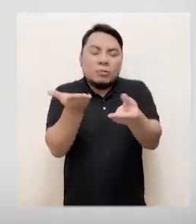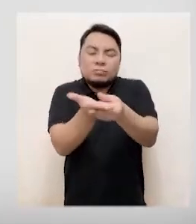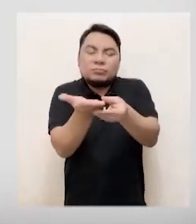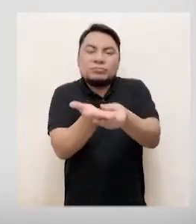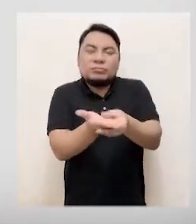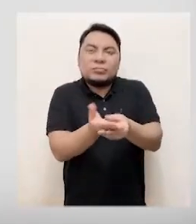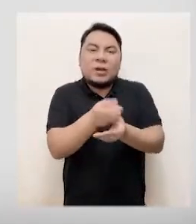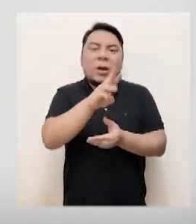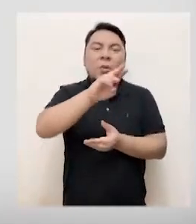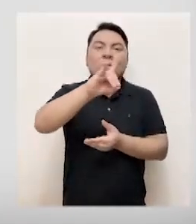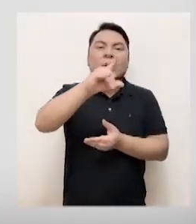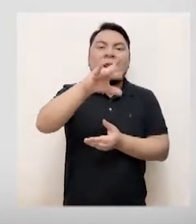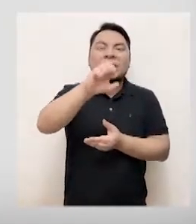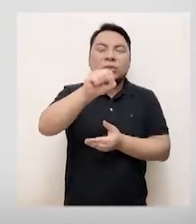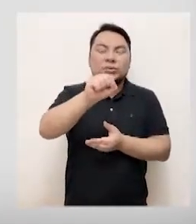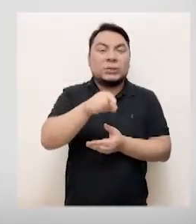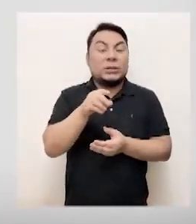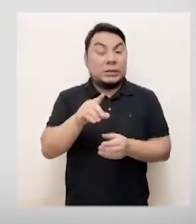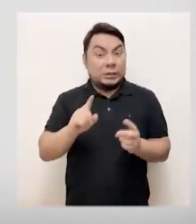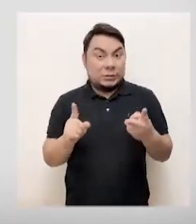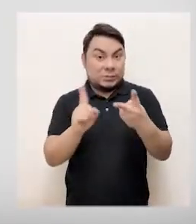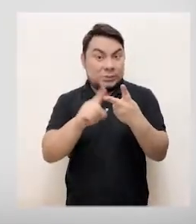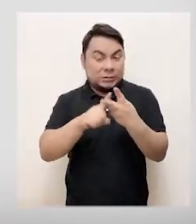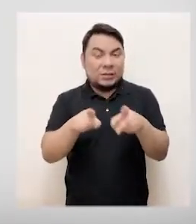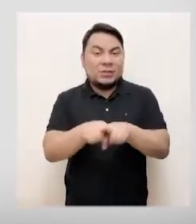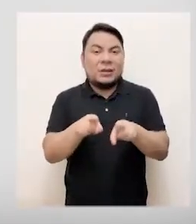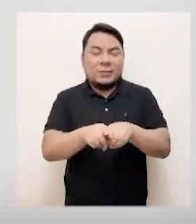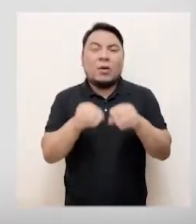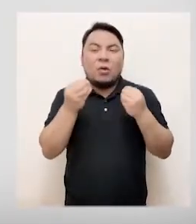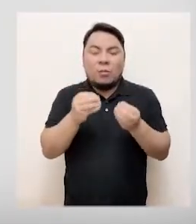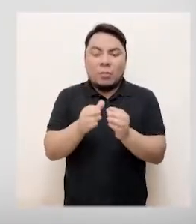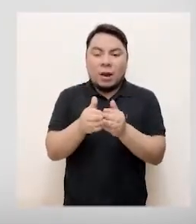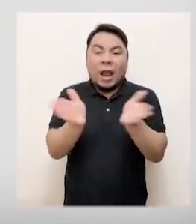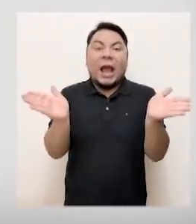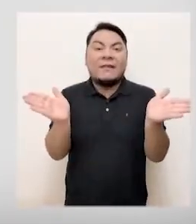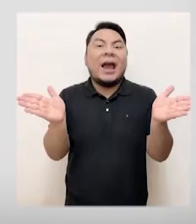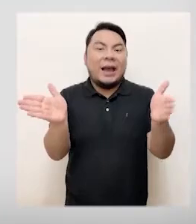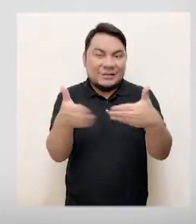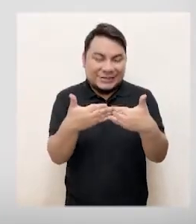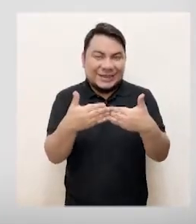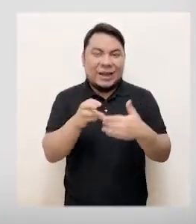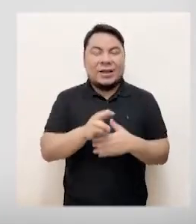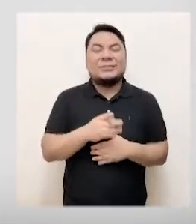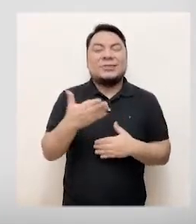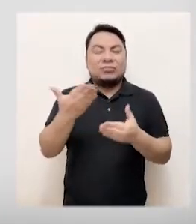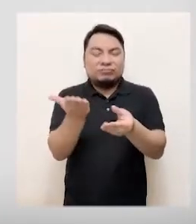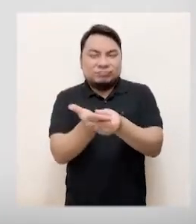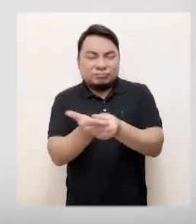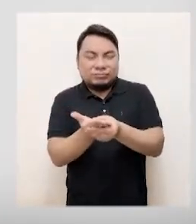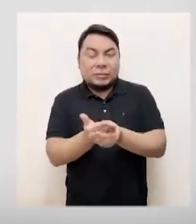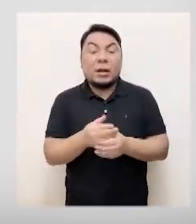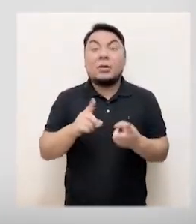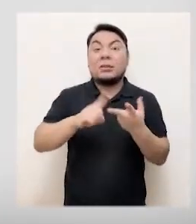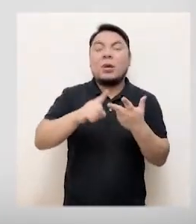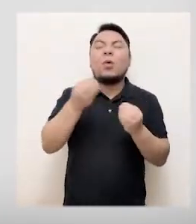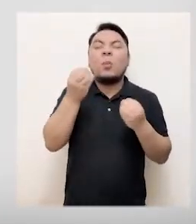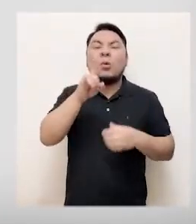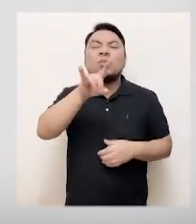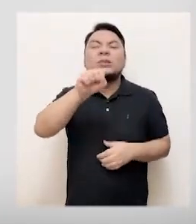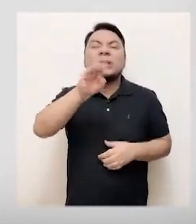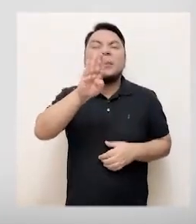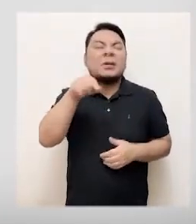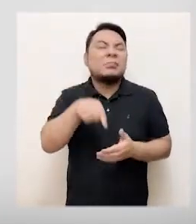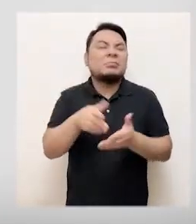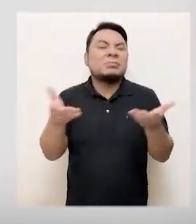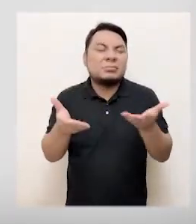qué son las carpetas de Windows. Y luego, aprenderemos a crear y a abrir carpetas. Segundo, conoceremos qué es una